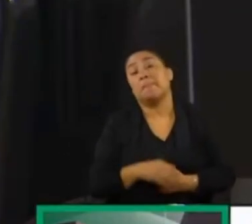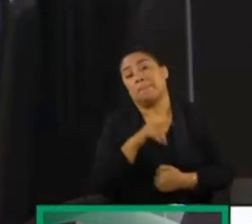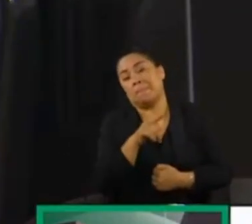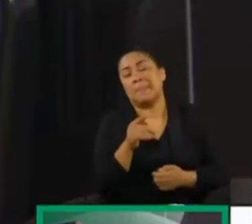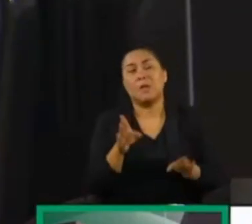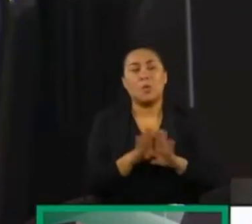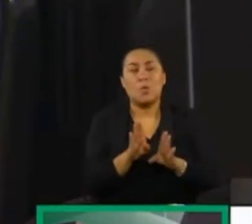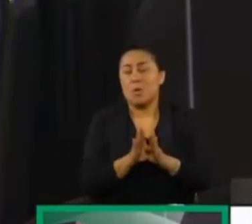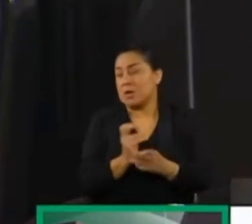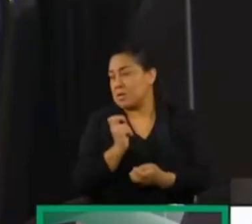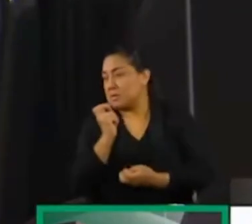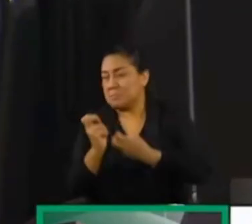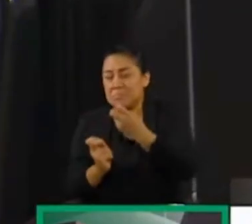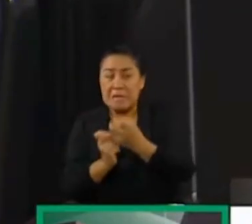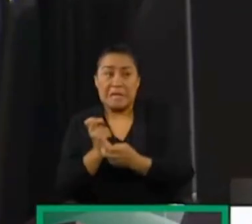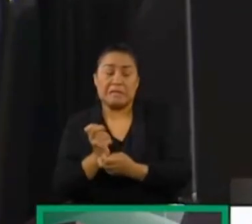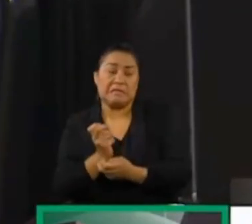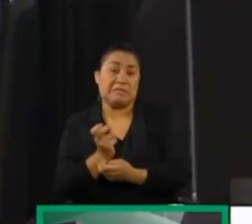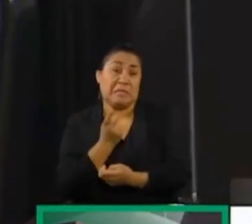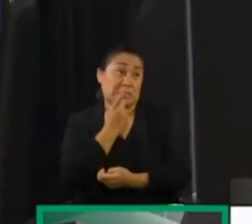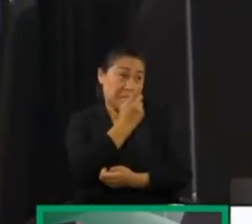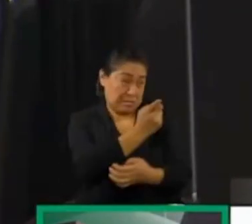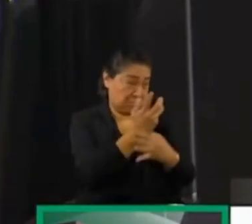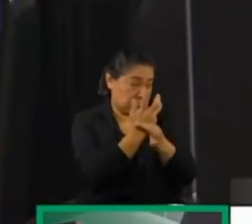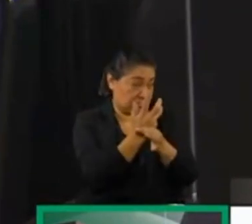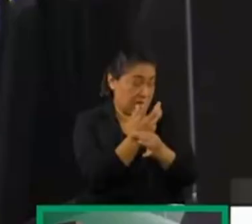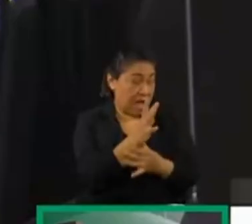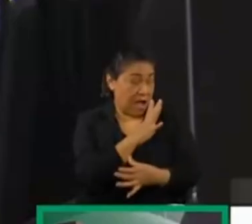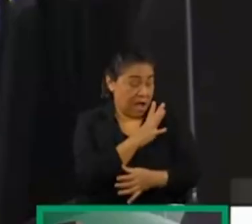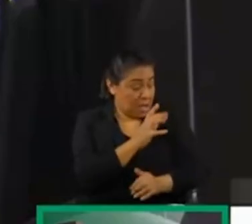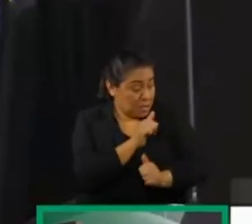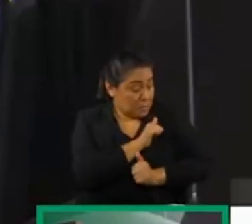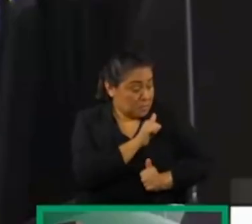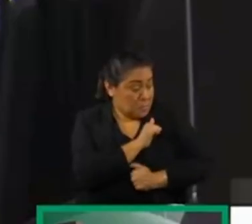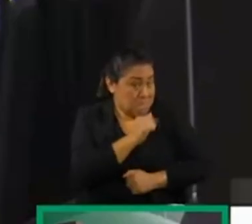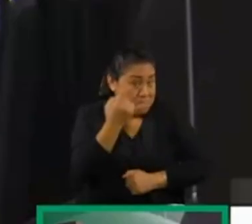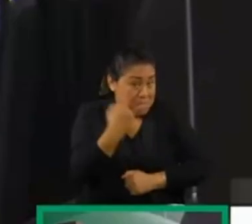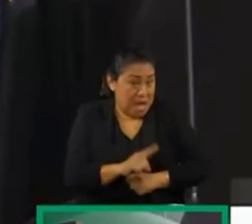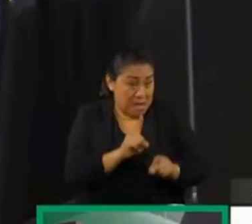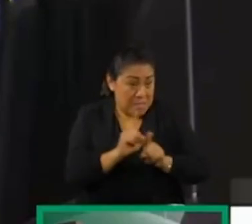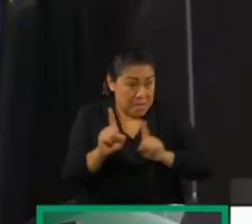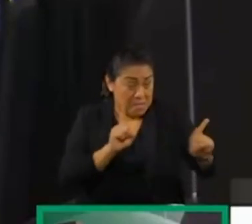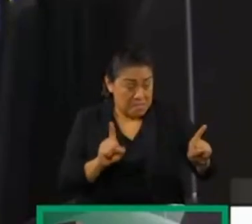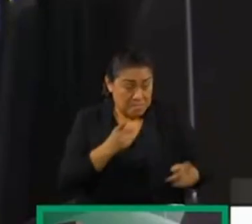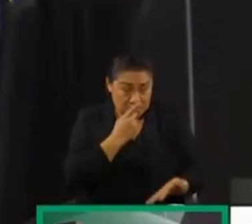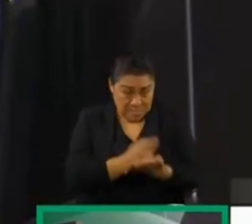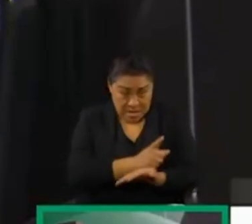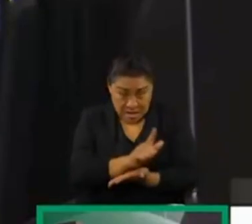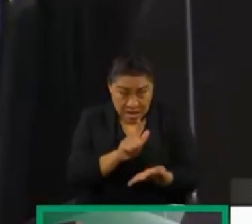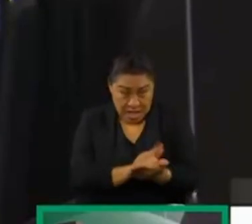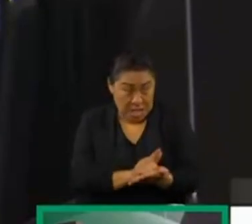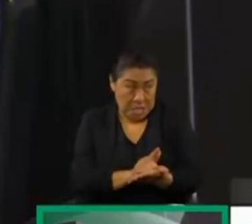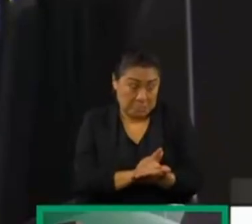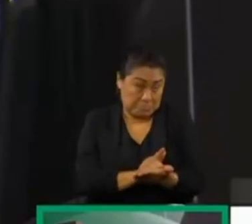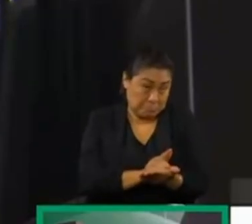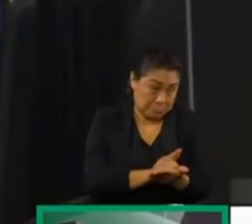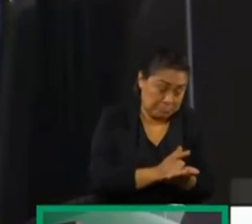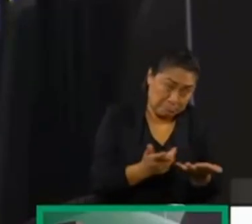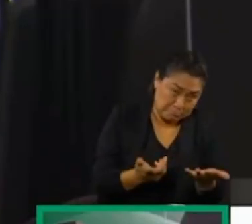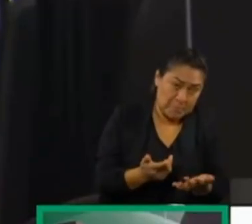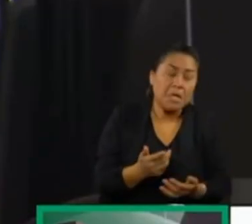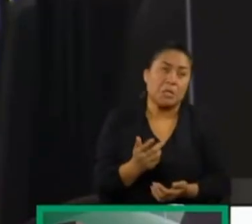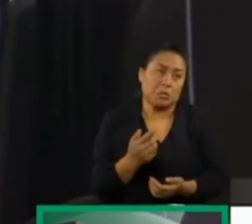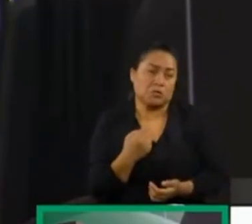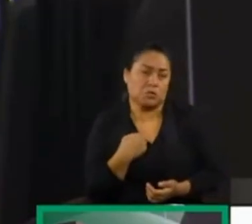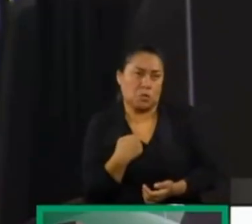critican la supuesta militarización en esta reforma. Yo le preguntaría al